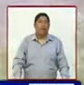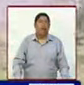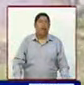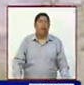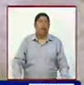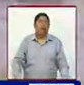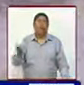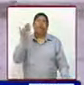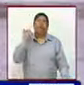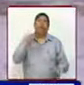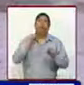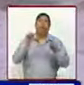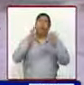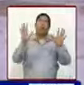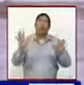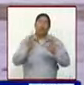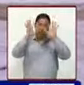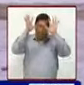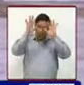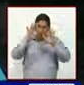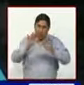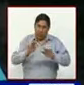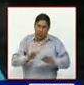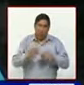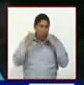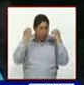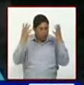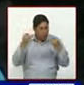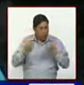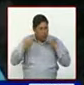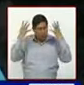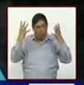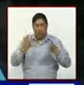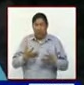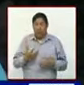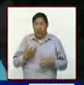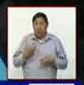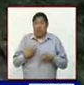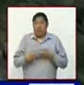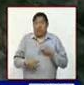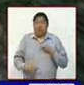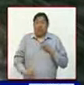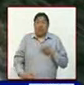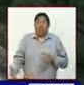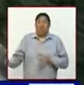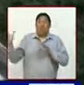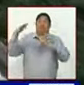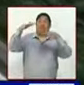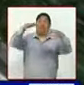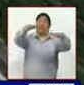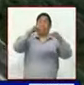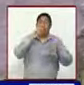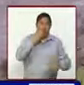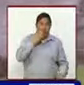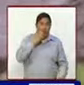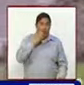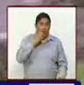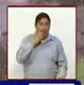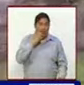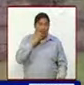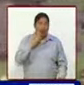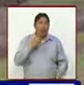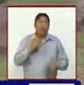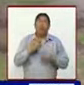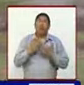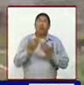Fue un fin de semana de lluvias diluvianas que nos han golpeado, pero que hemos mostrado una capacidad de reacción. De forma intermitente